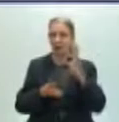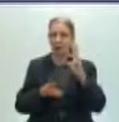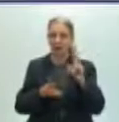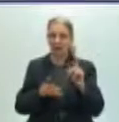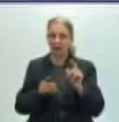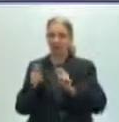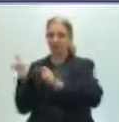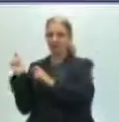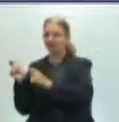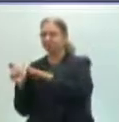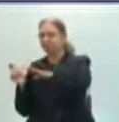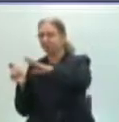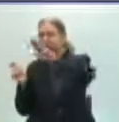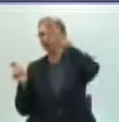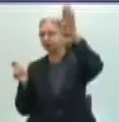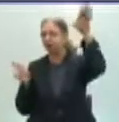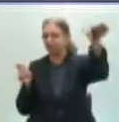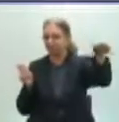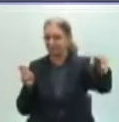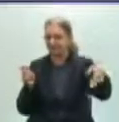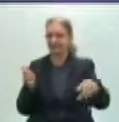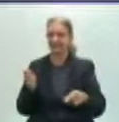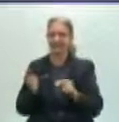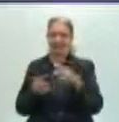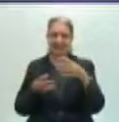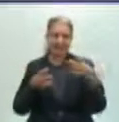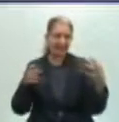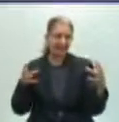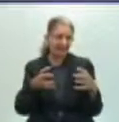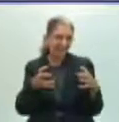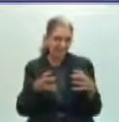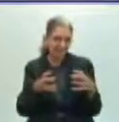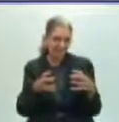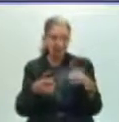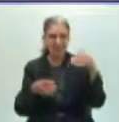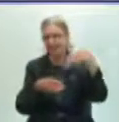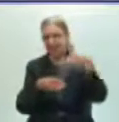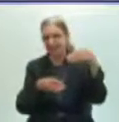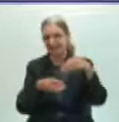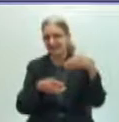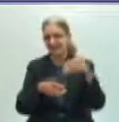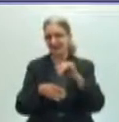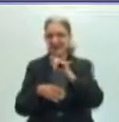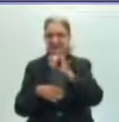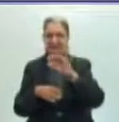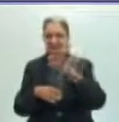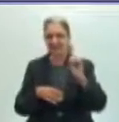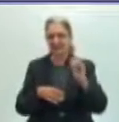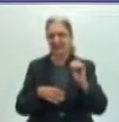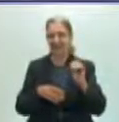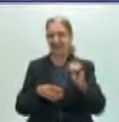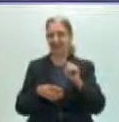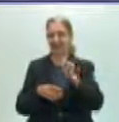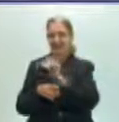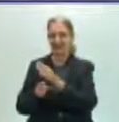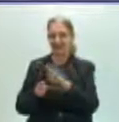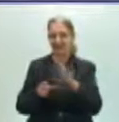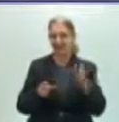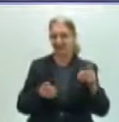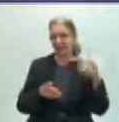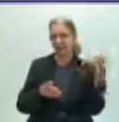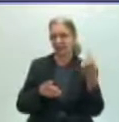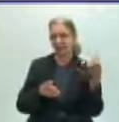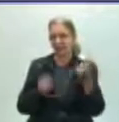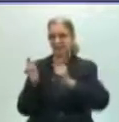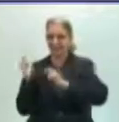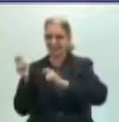jonrones bateados por alguno de los equipos que participan en la 60 Serie Nacional de Béisbol. Estos